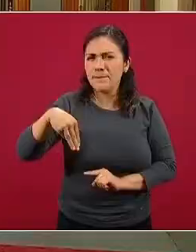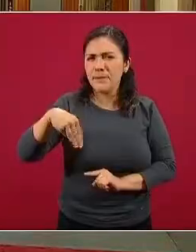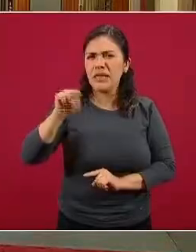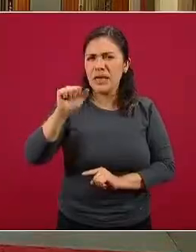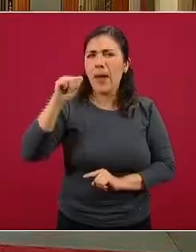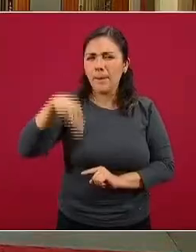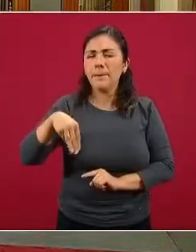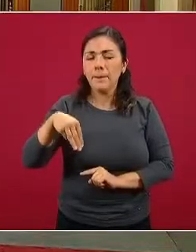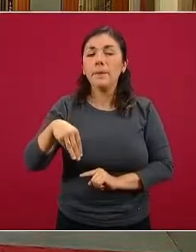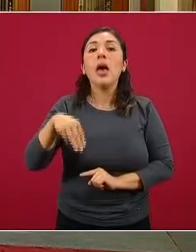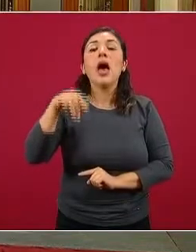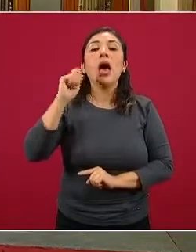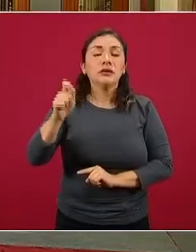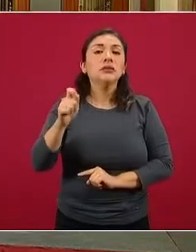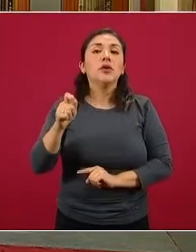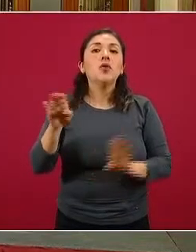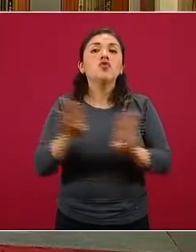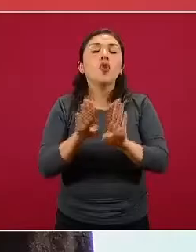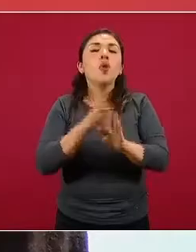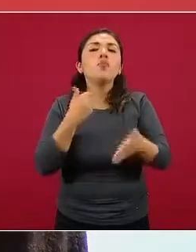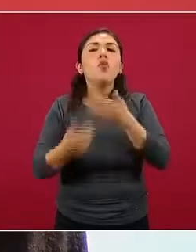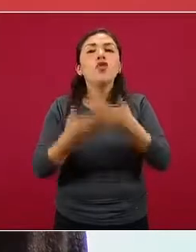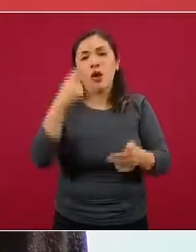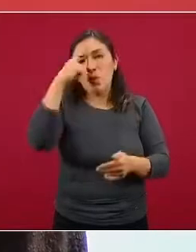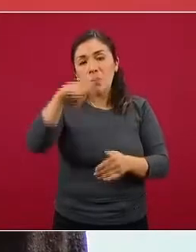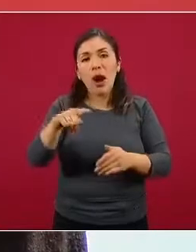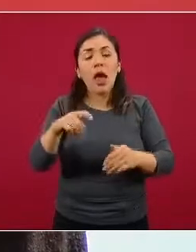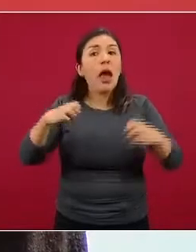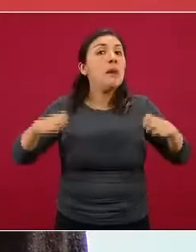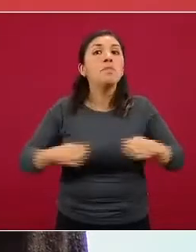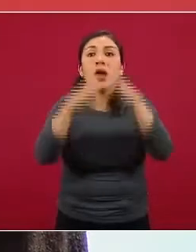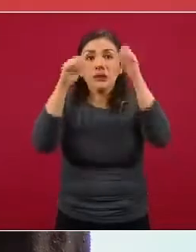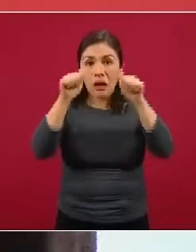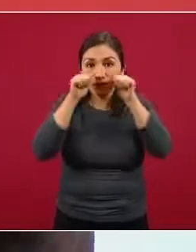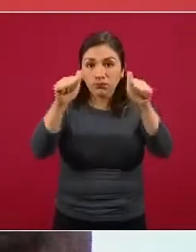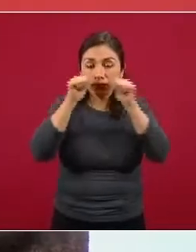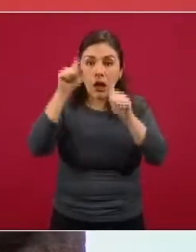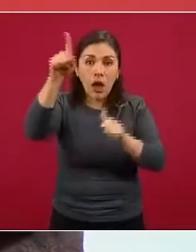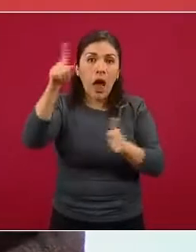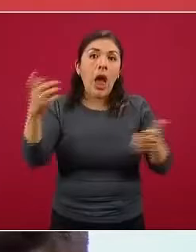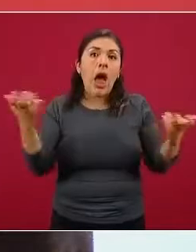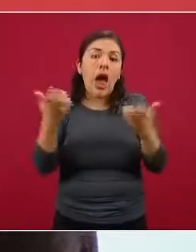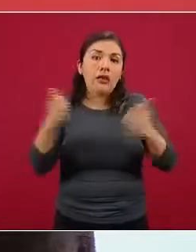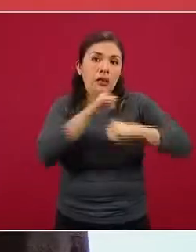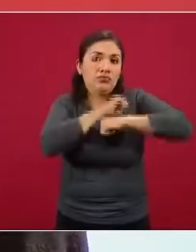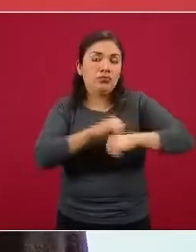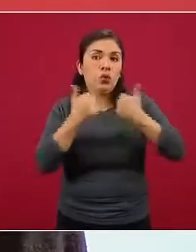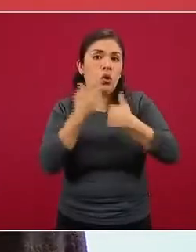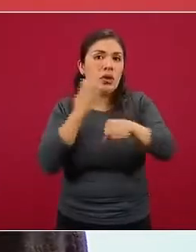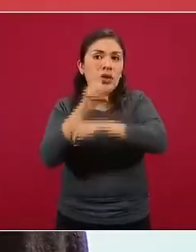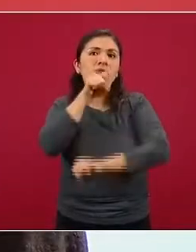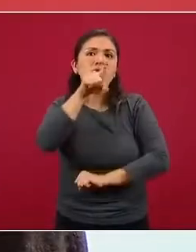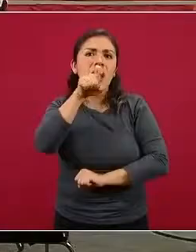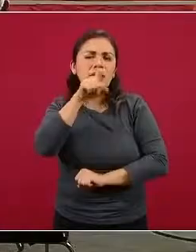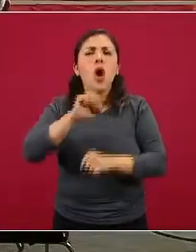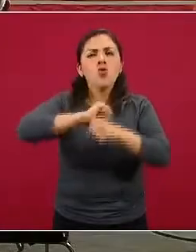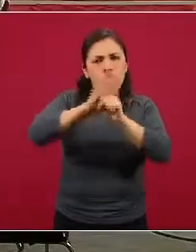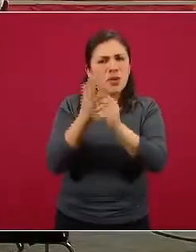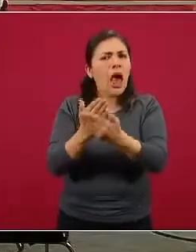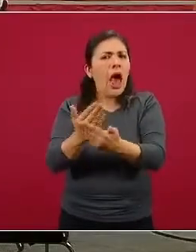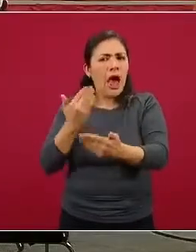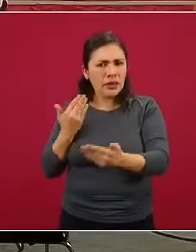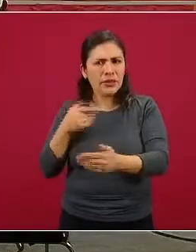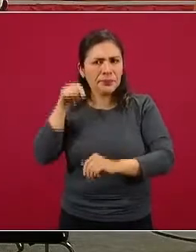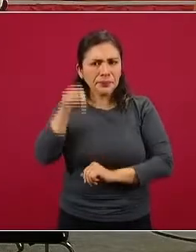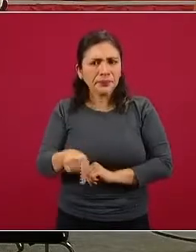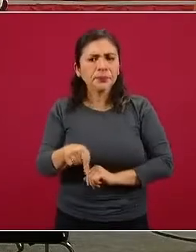SAMU, que es el mecanismo, el modelo de coordinación de emergencias que ha adoptado el Estado de Jalisco desde antes del COVID,